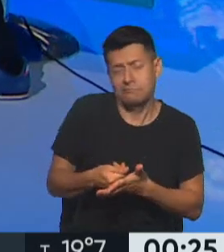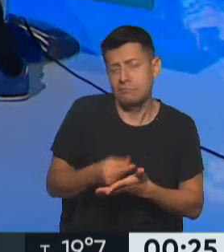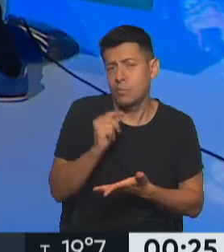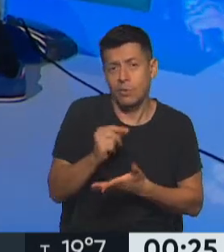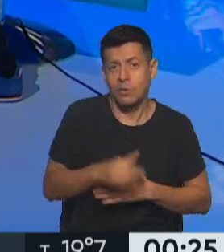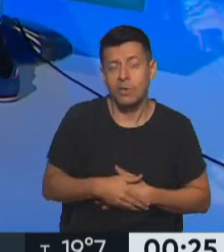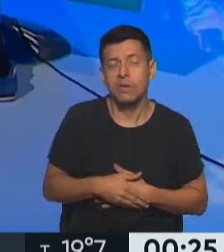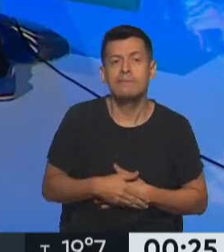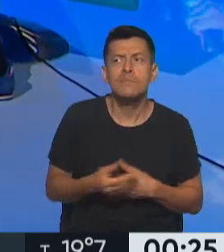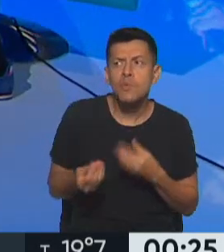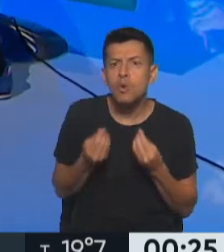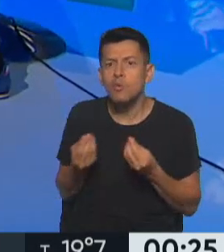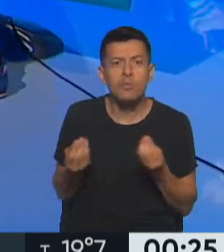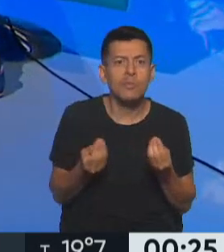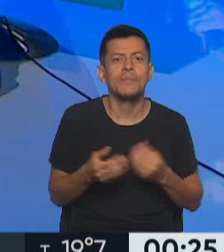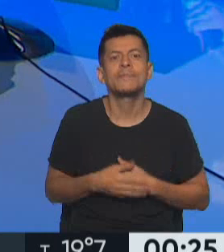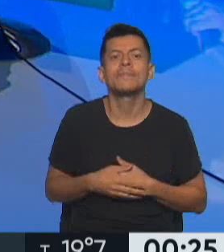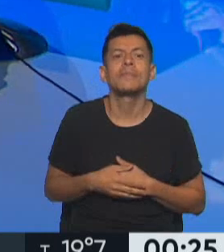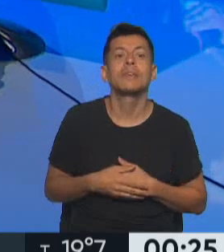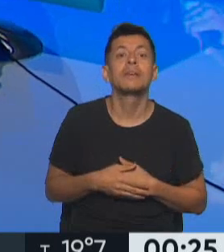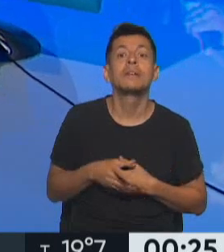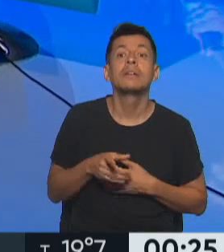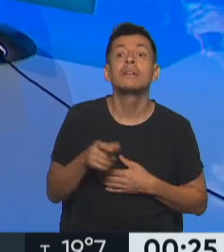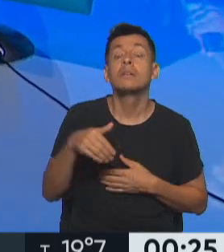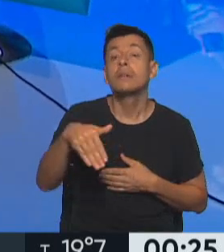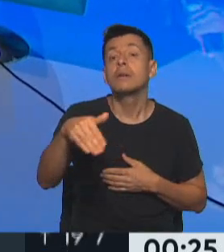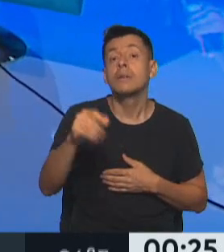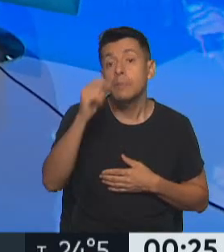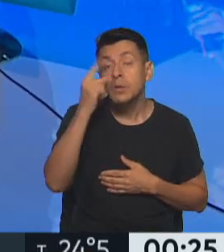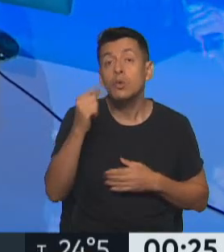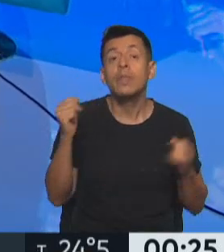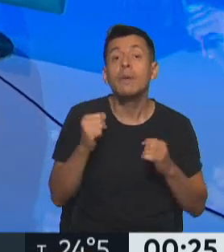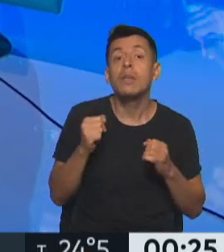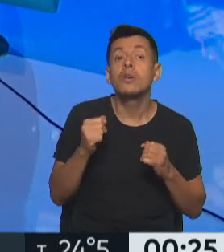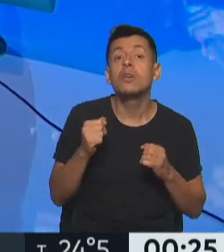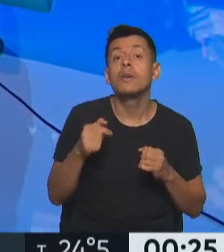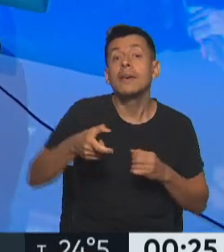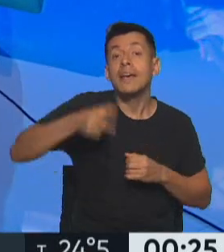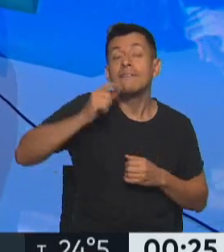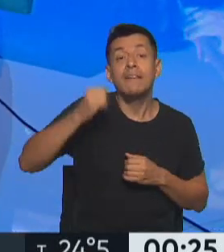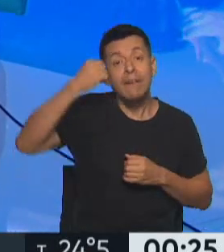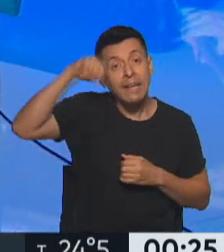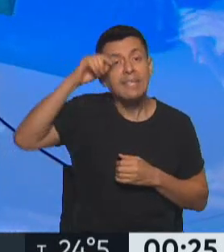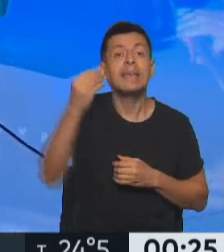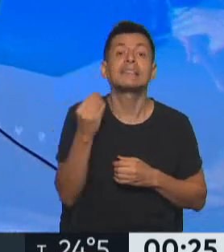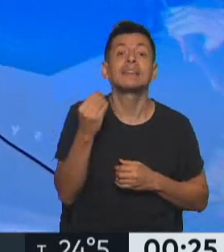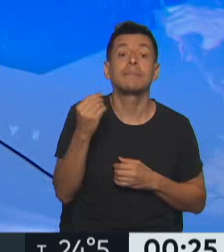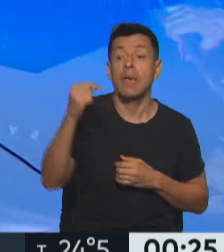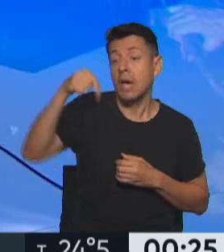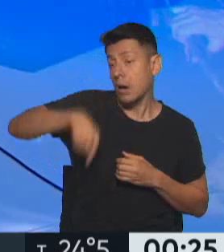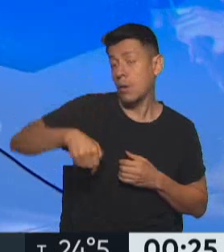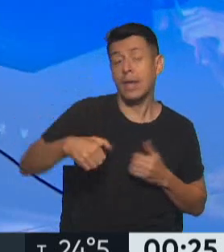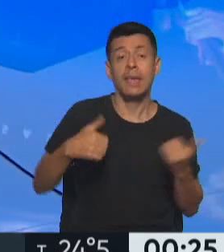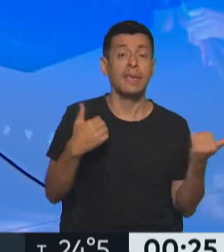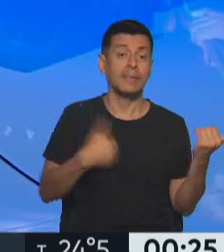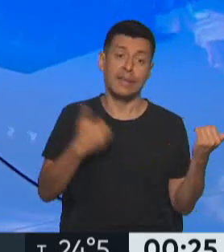qué podemos hacer con esto. Yo no sé qué vas a hacer vos el 21 de mayo en el Café Berlín, pero por lo pronto tenés una guitarra ahí. Sí,